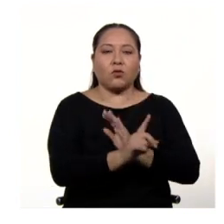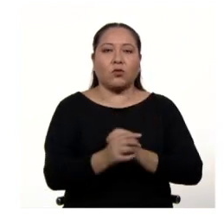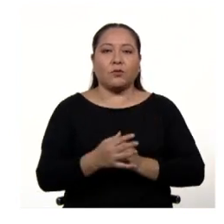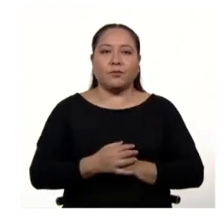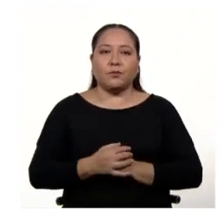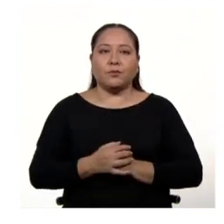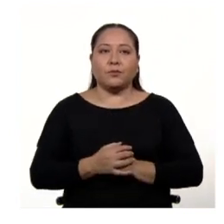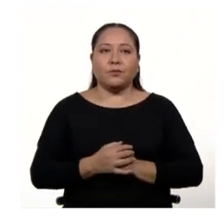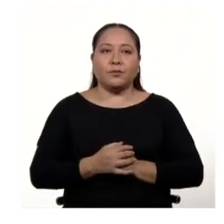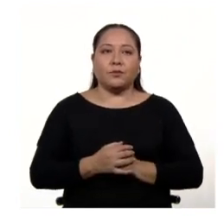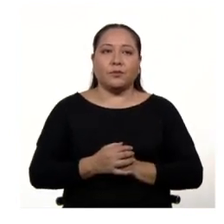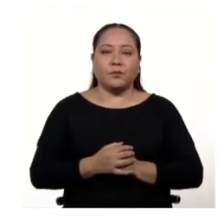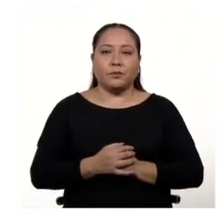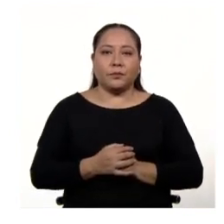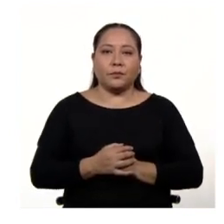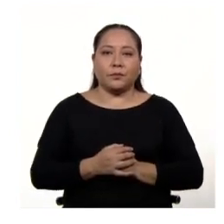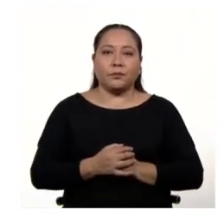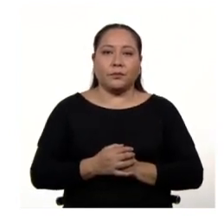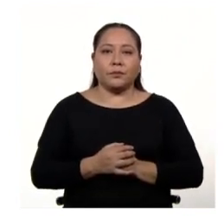R-1,